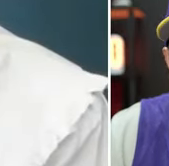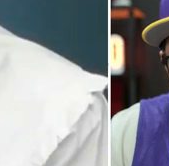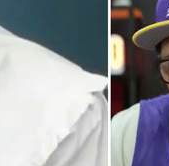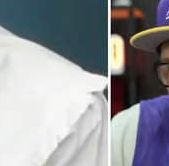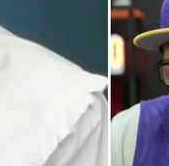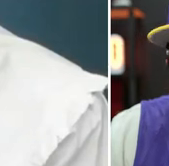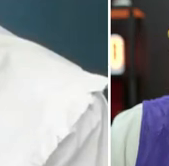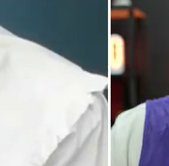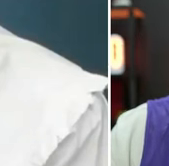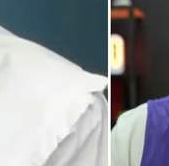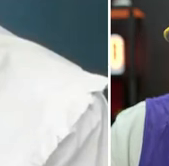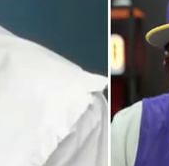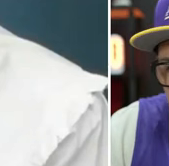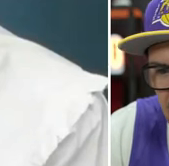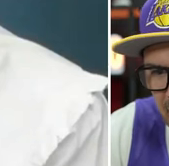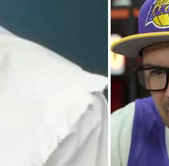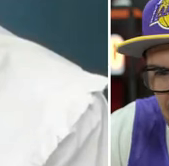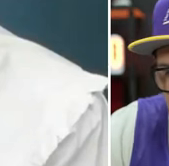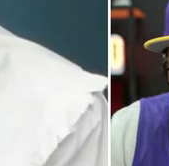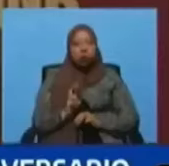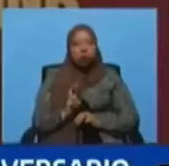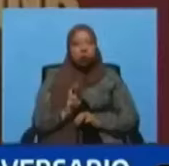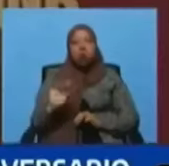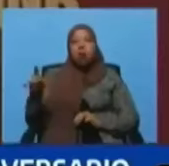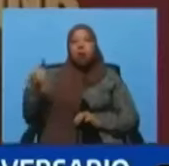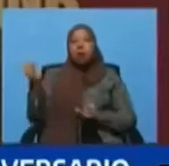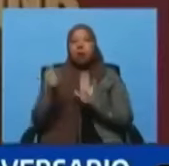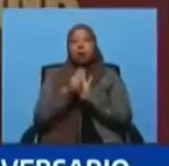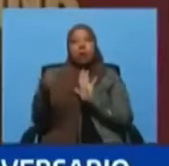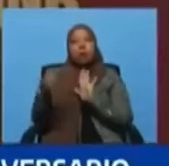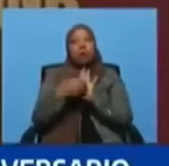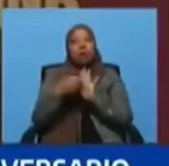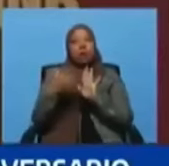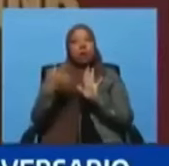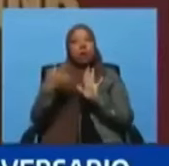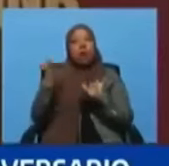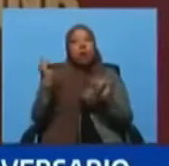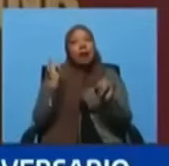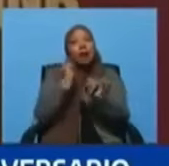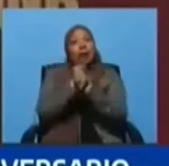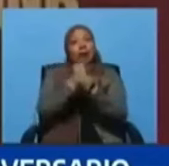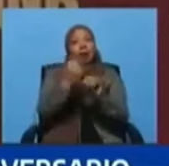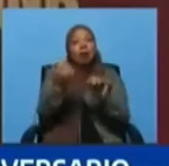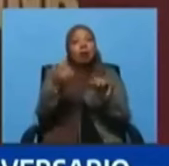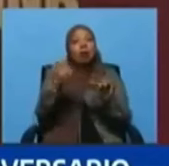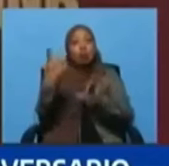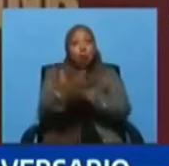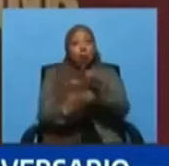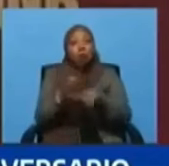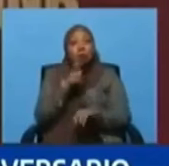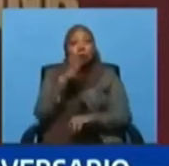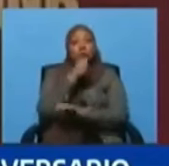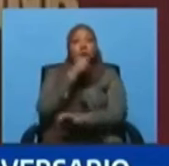que piensan ustedes referente a todo esto? ¿Qué piensan? ¿Qué creen que va a suceder? ¿Se va a ir de alguna manera por ahí Nicolás Maduro? ¿Va